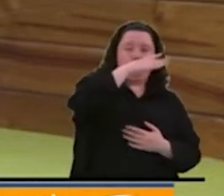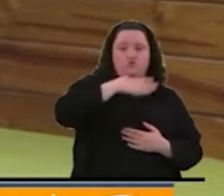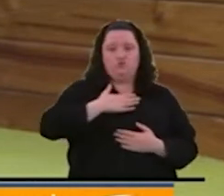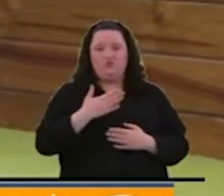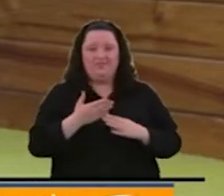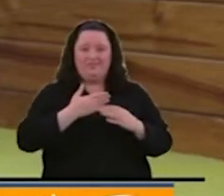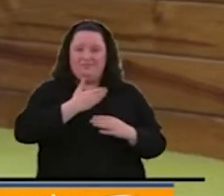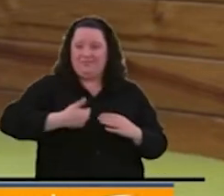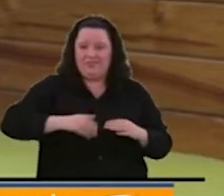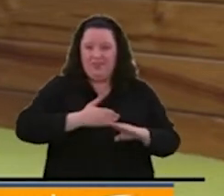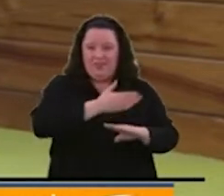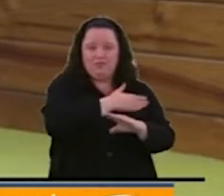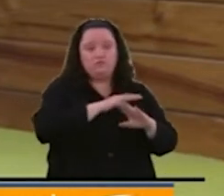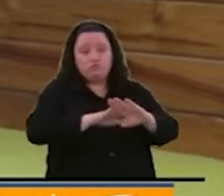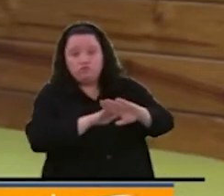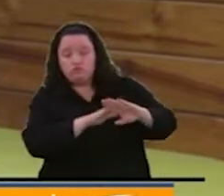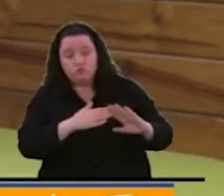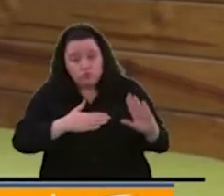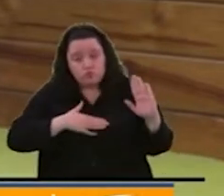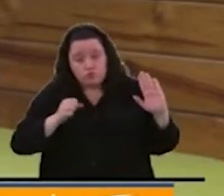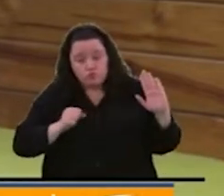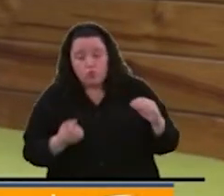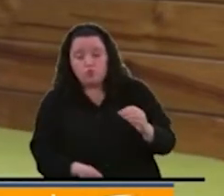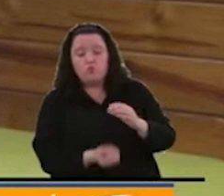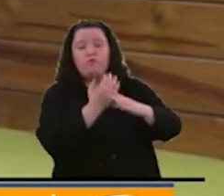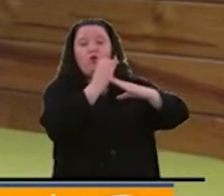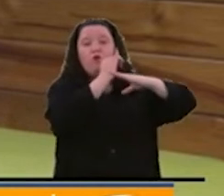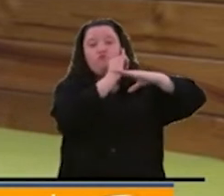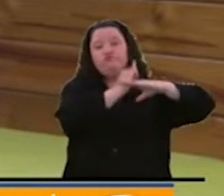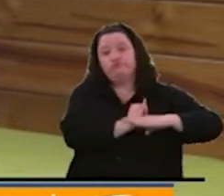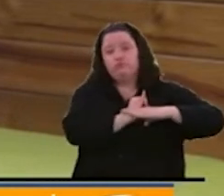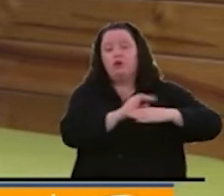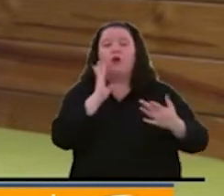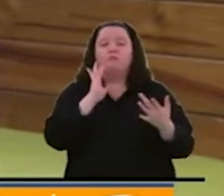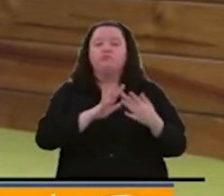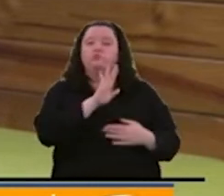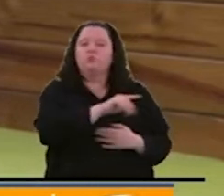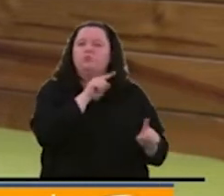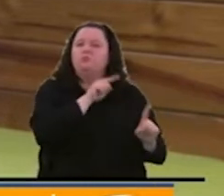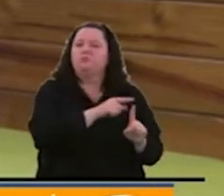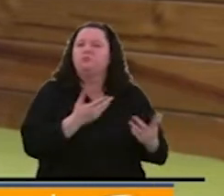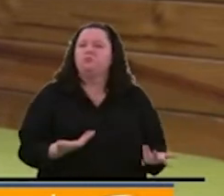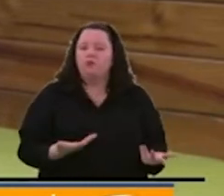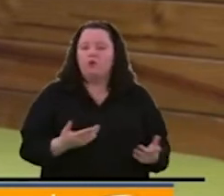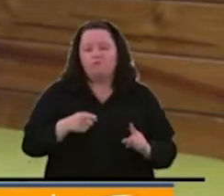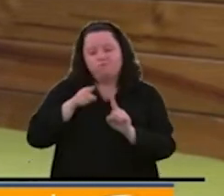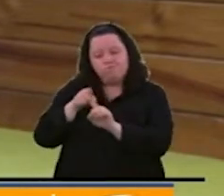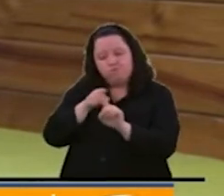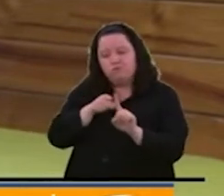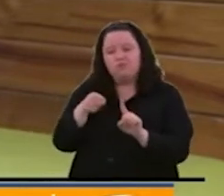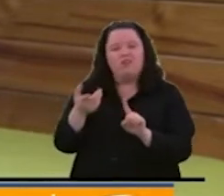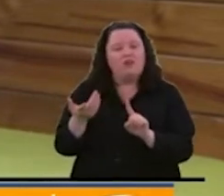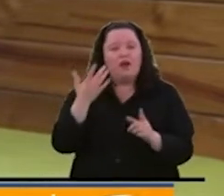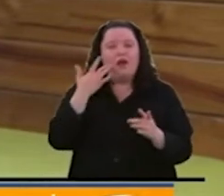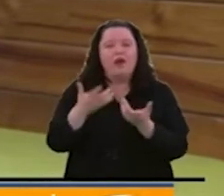prometimos a Colombia crear una nueva institucionalidad que se preocupara por